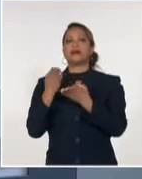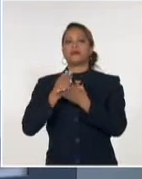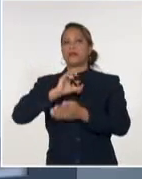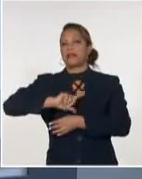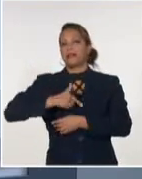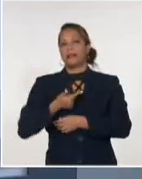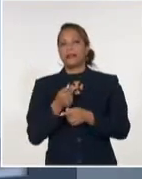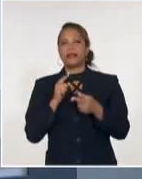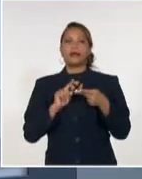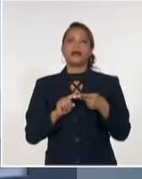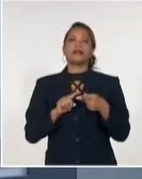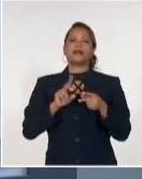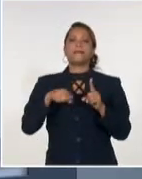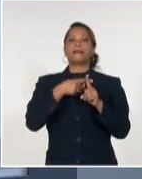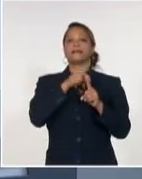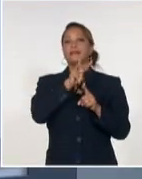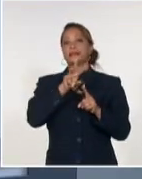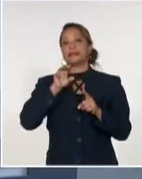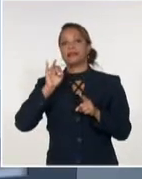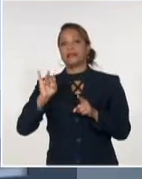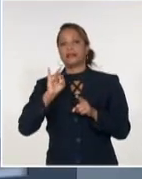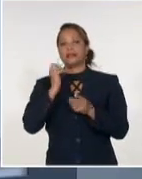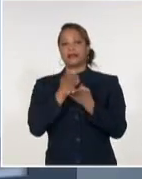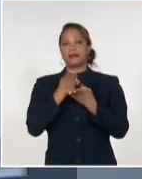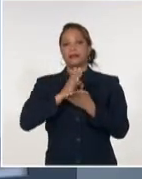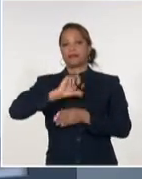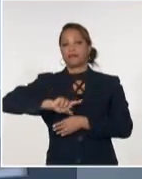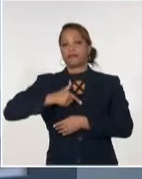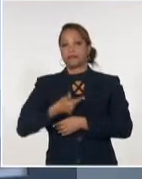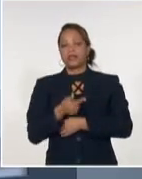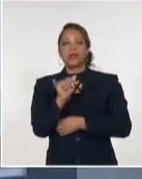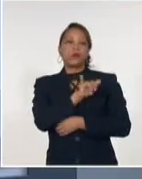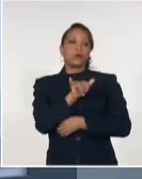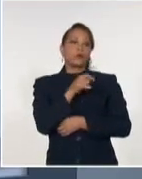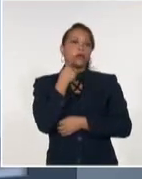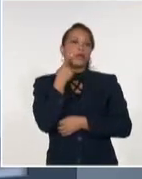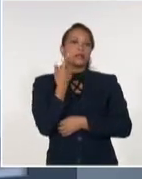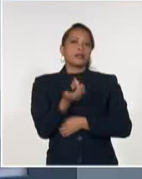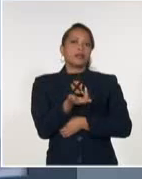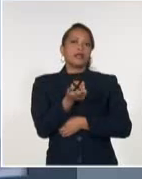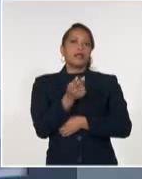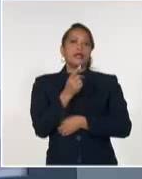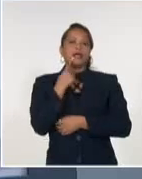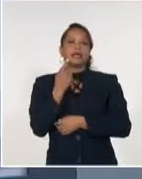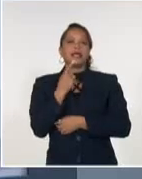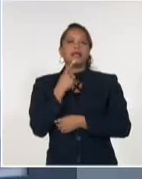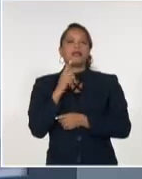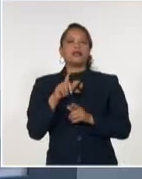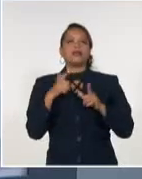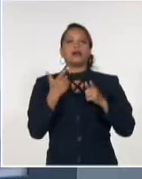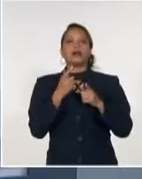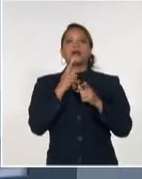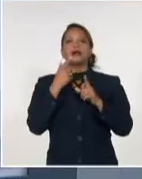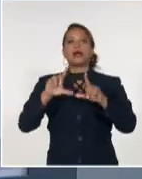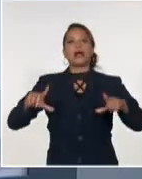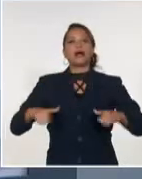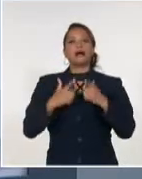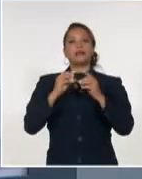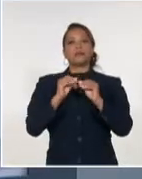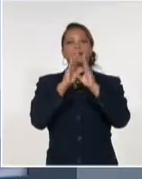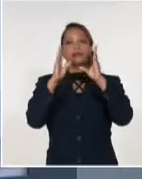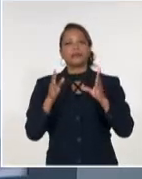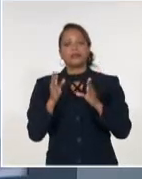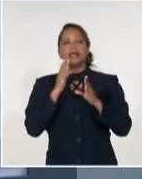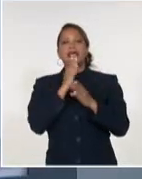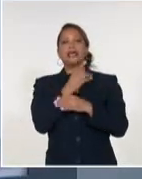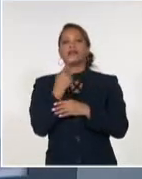de 37 escuelas de enseñanza artística que tenemos en el país. De igual manera, lo sucedido en los matutinos especiales y presentaciones que se realizaron en todos los centros de la